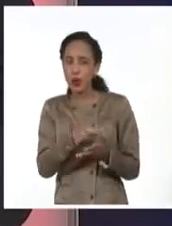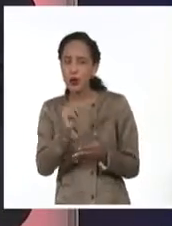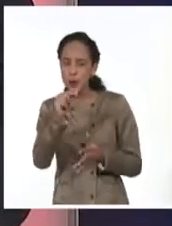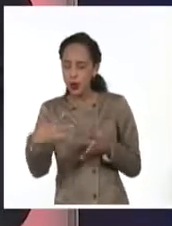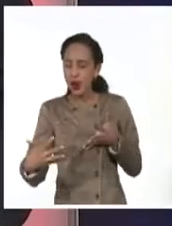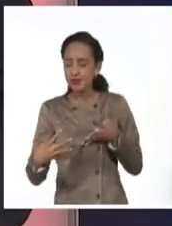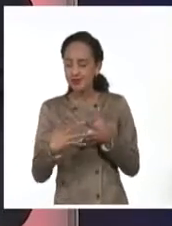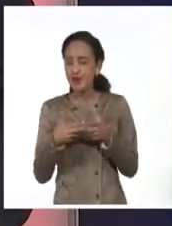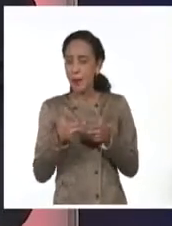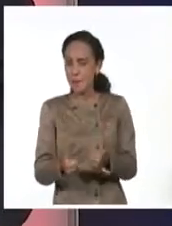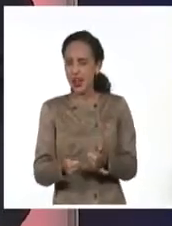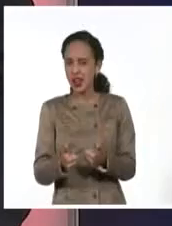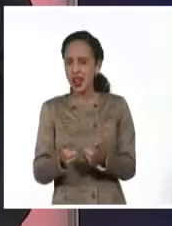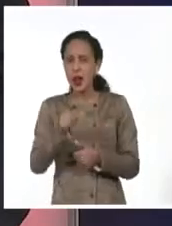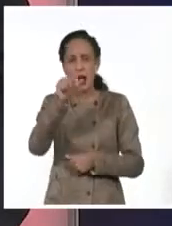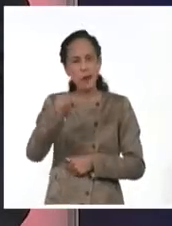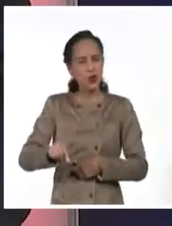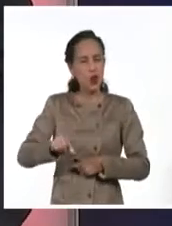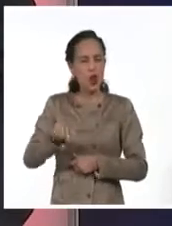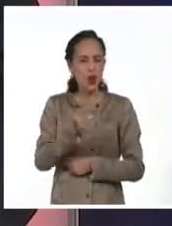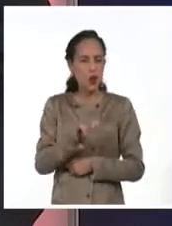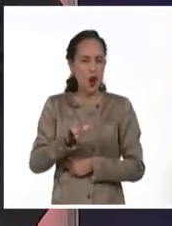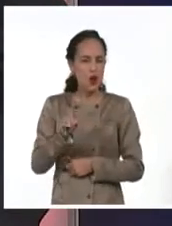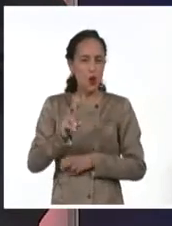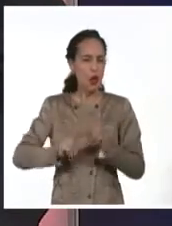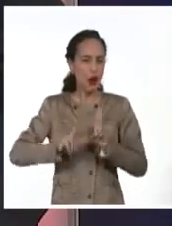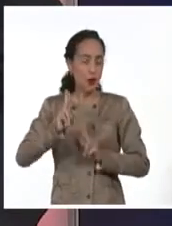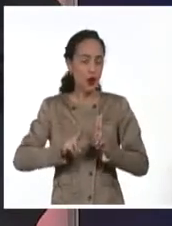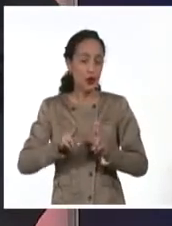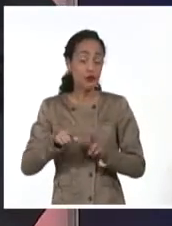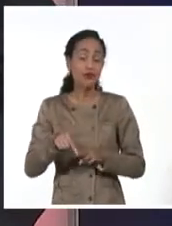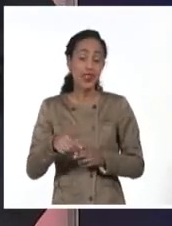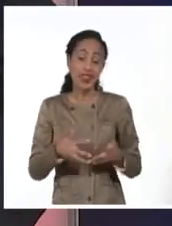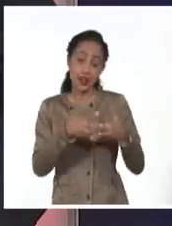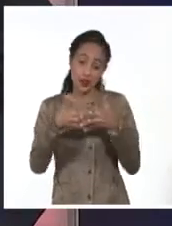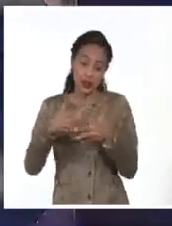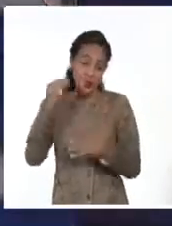amigos, y Washington también lo sabe. Así me despido, nos vemos el próximo domingo.